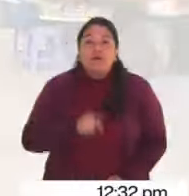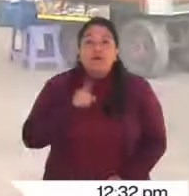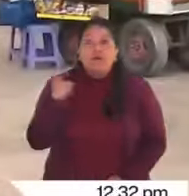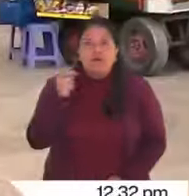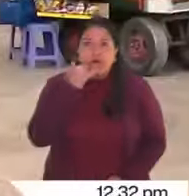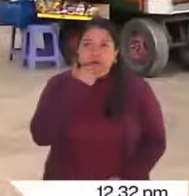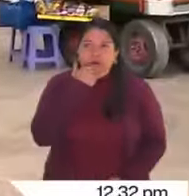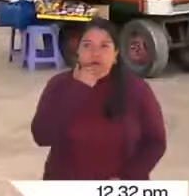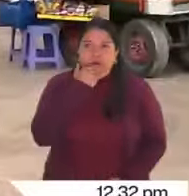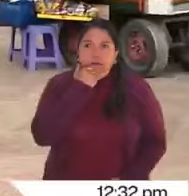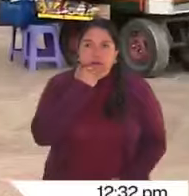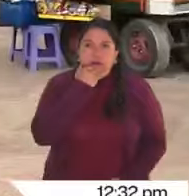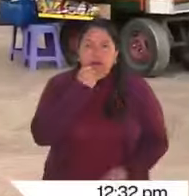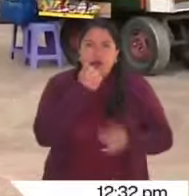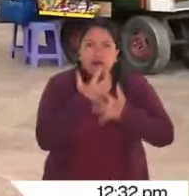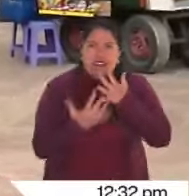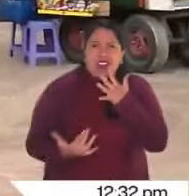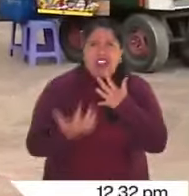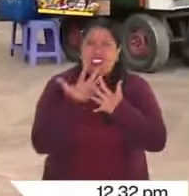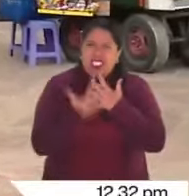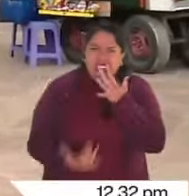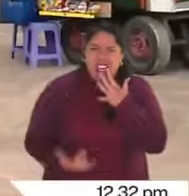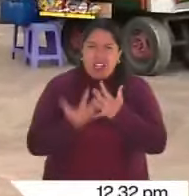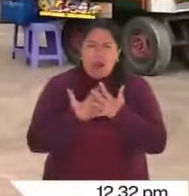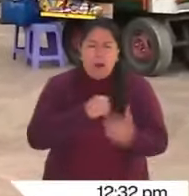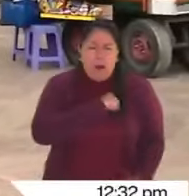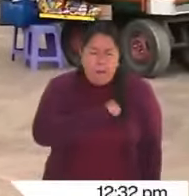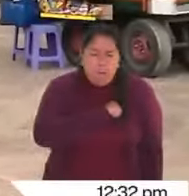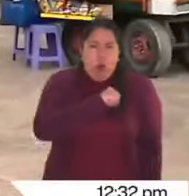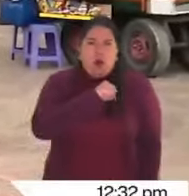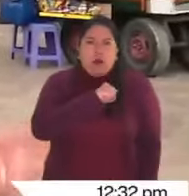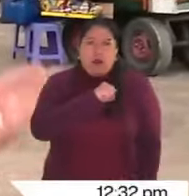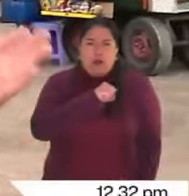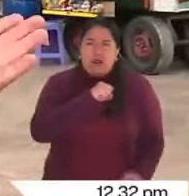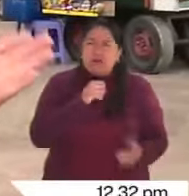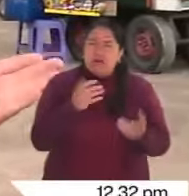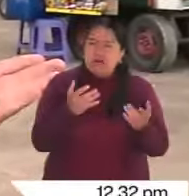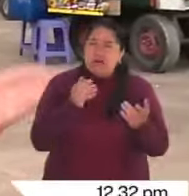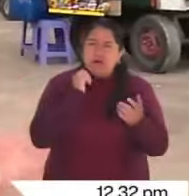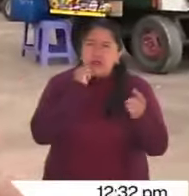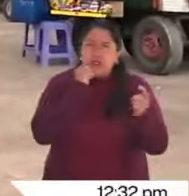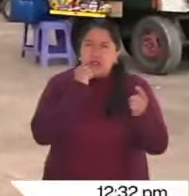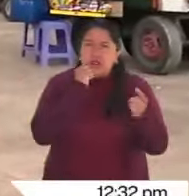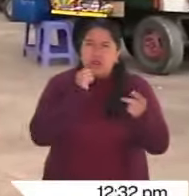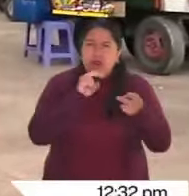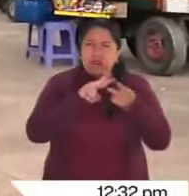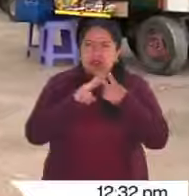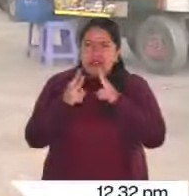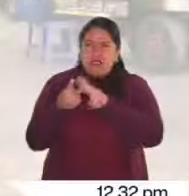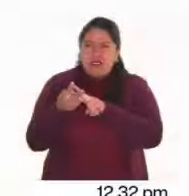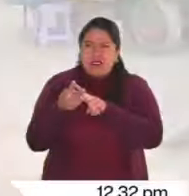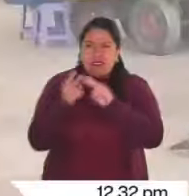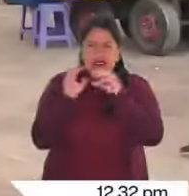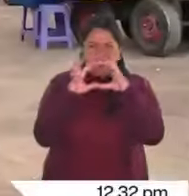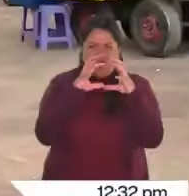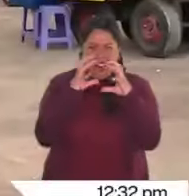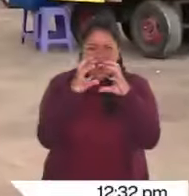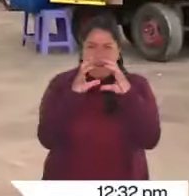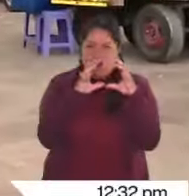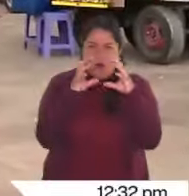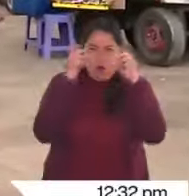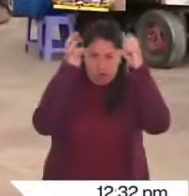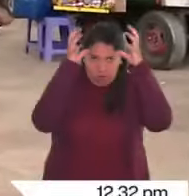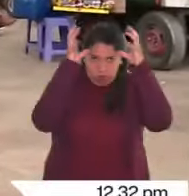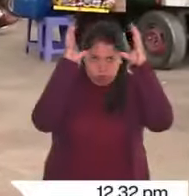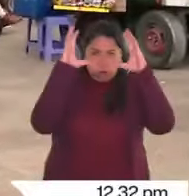paro, falta de sangre. ¿Qué tiene que ver eso con la extracción de una parte del cerebro del niño, que tenía